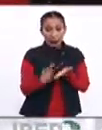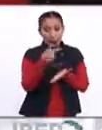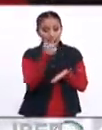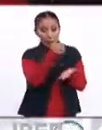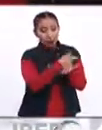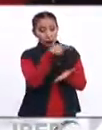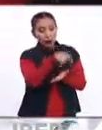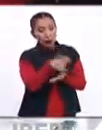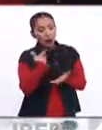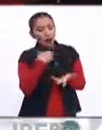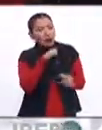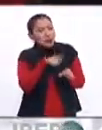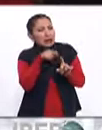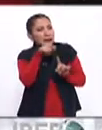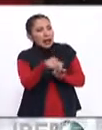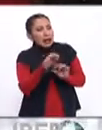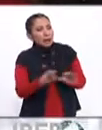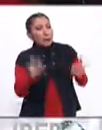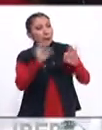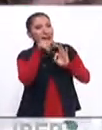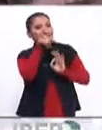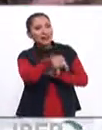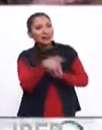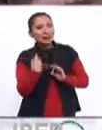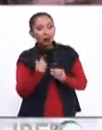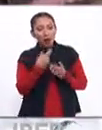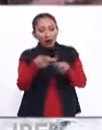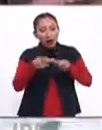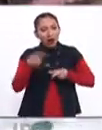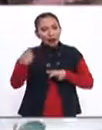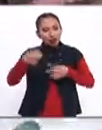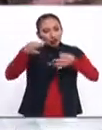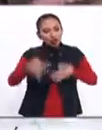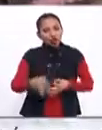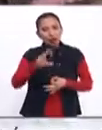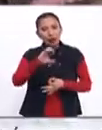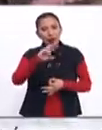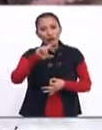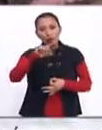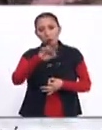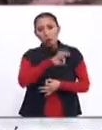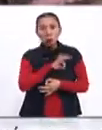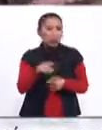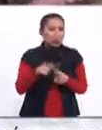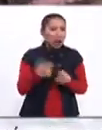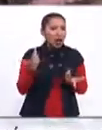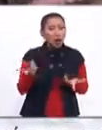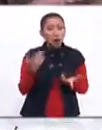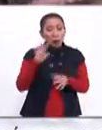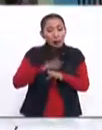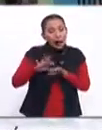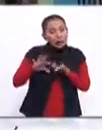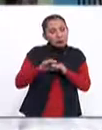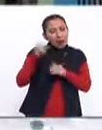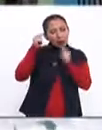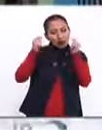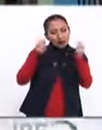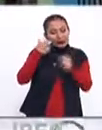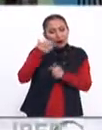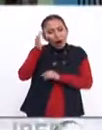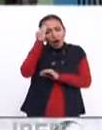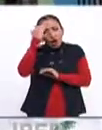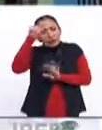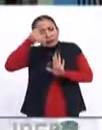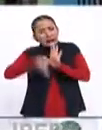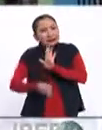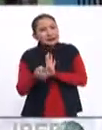la ciudad le da especial preponderancia a los platos típicos de origen criollo, que pueden ser un detalle más para el turista que desee